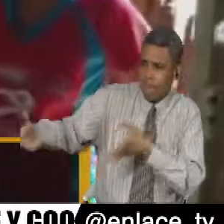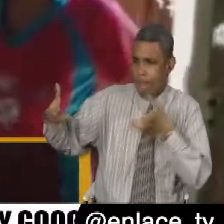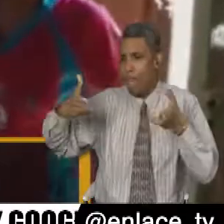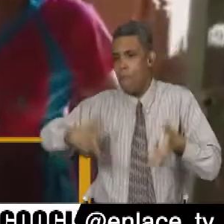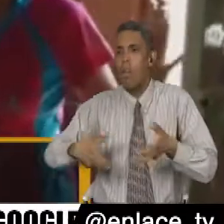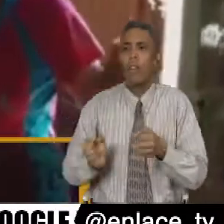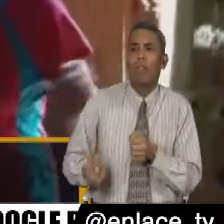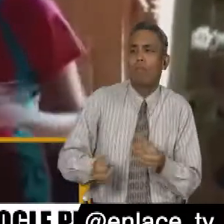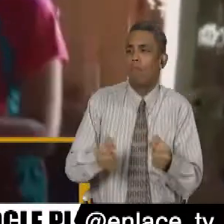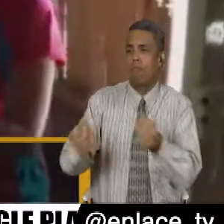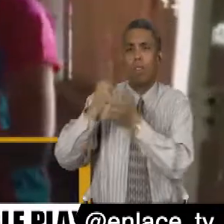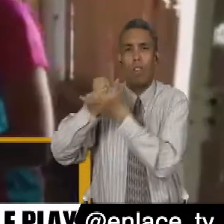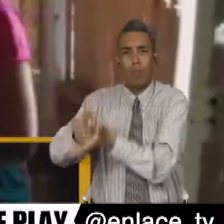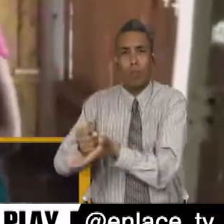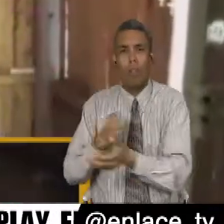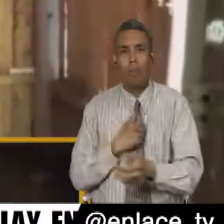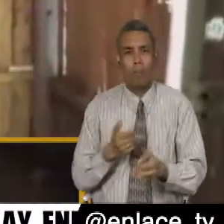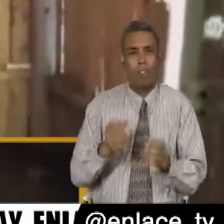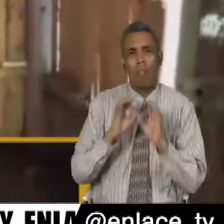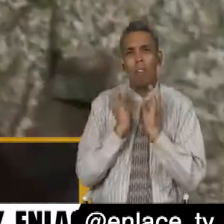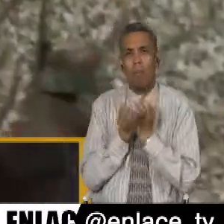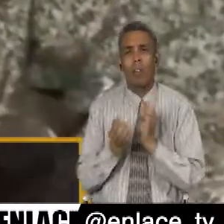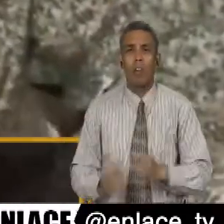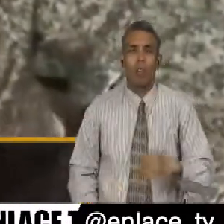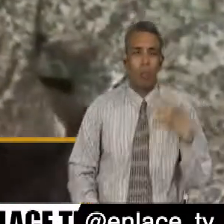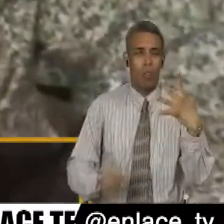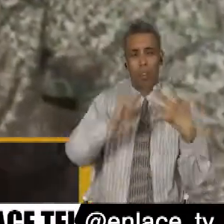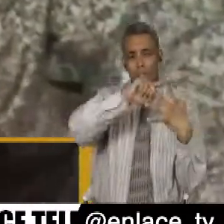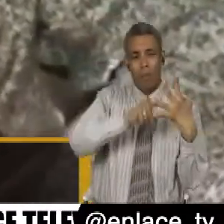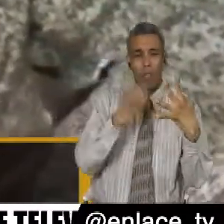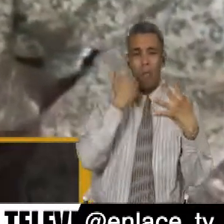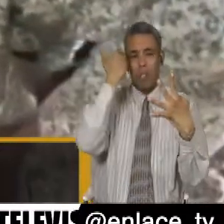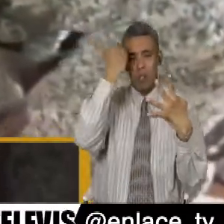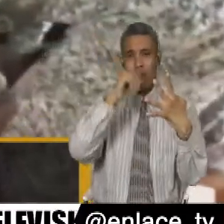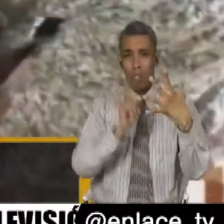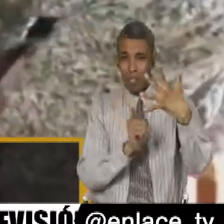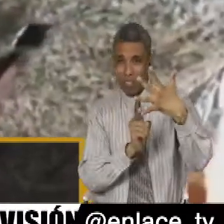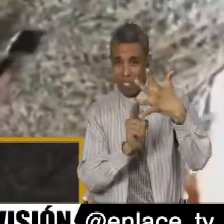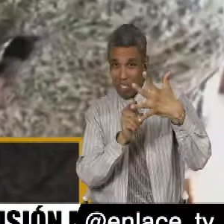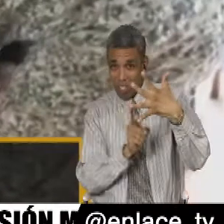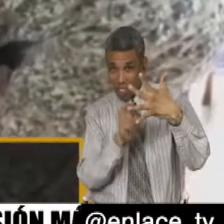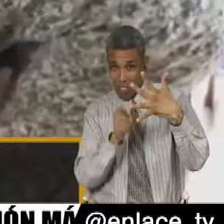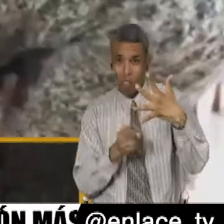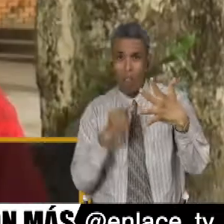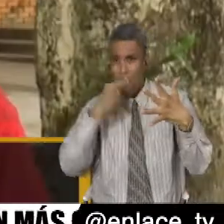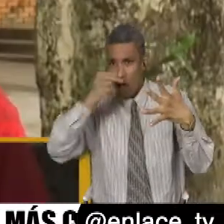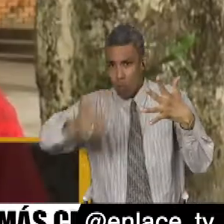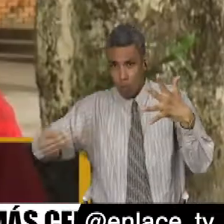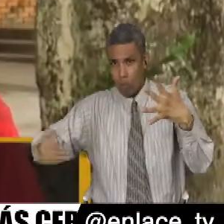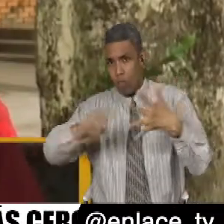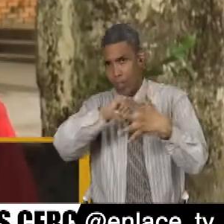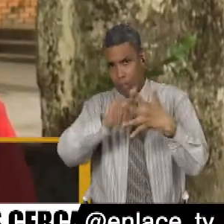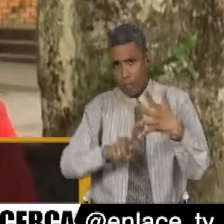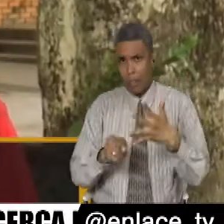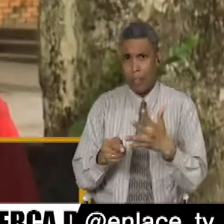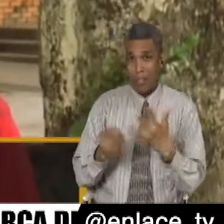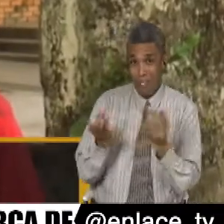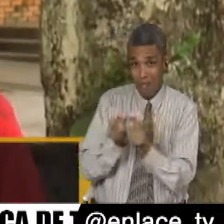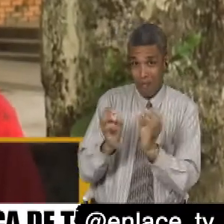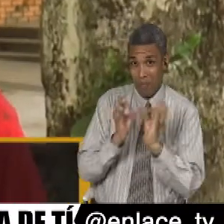compuesta por tres adultos y dos menores de edad fueron evacuados igualmente se rescató gran parte de sus enseres pues ya las familias